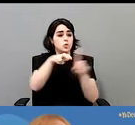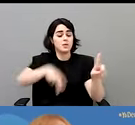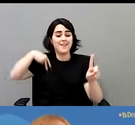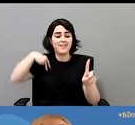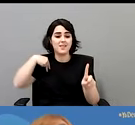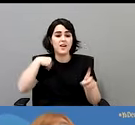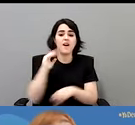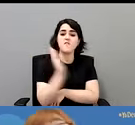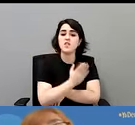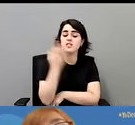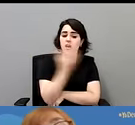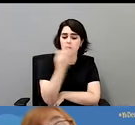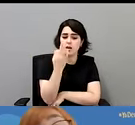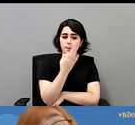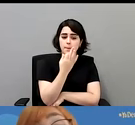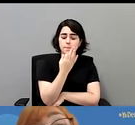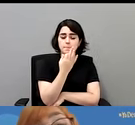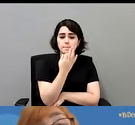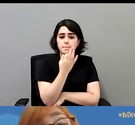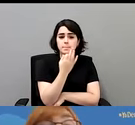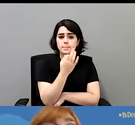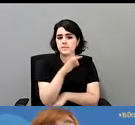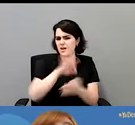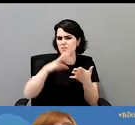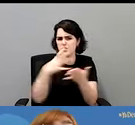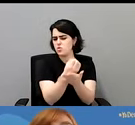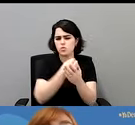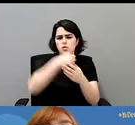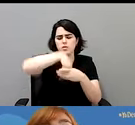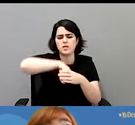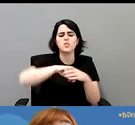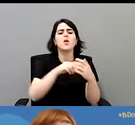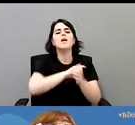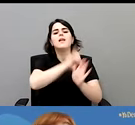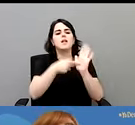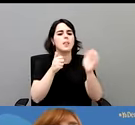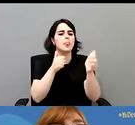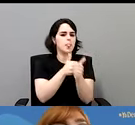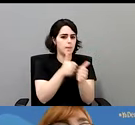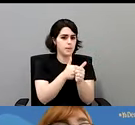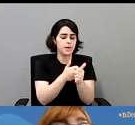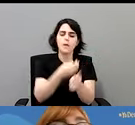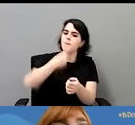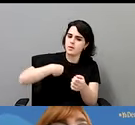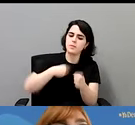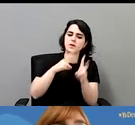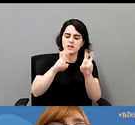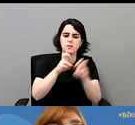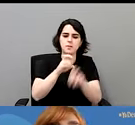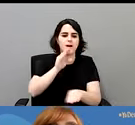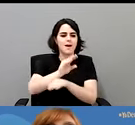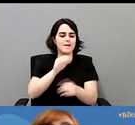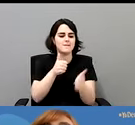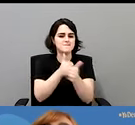a afectar a todos los servicios de la ley de dependencia, incluida la prestación de